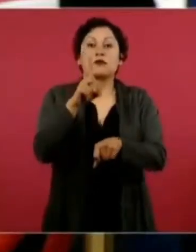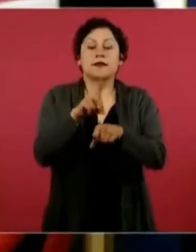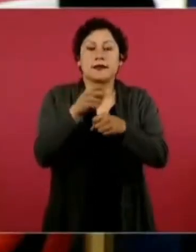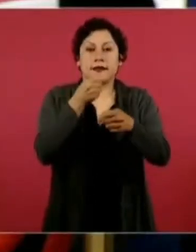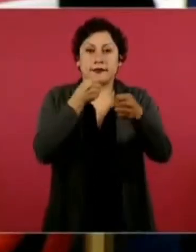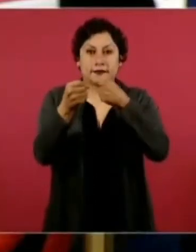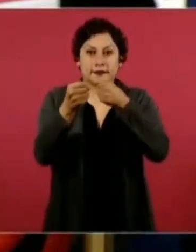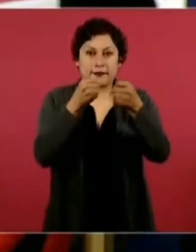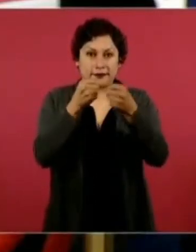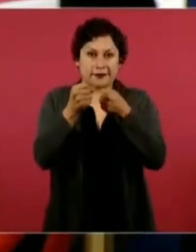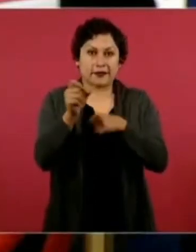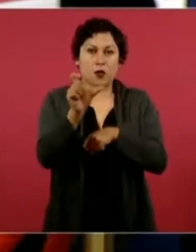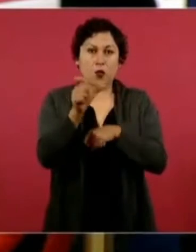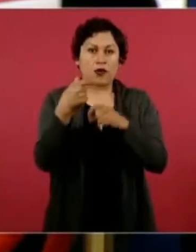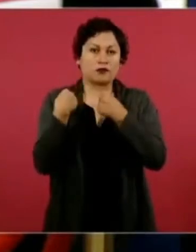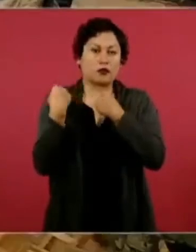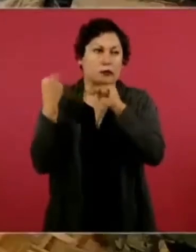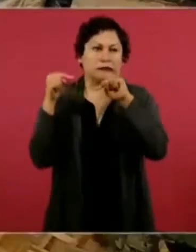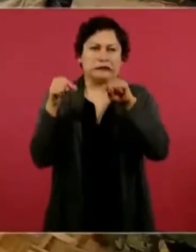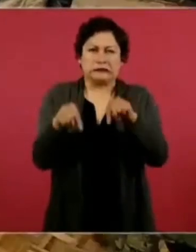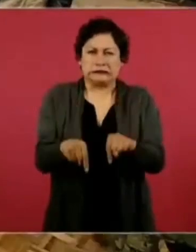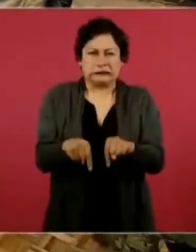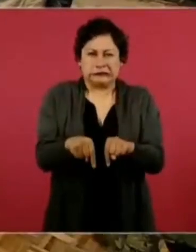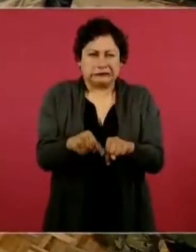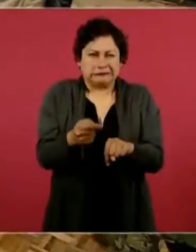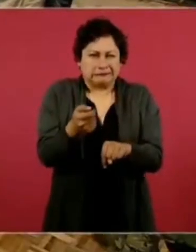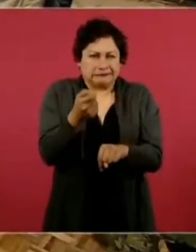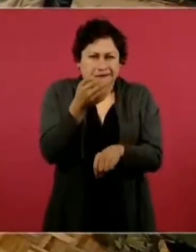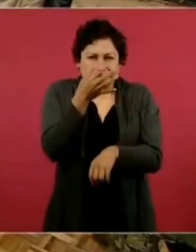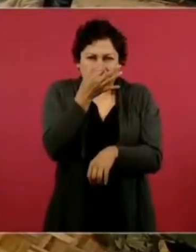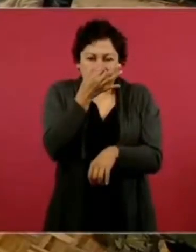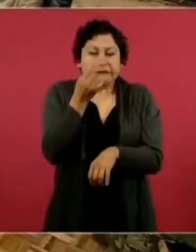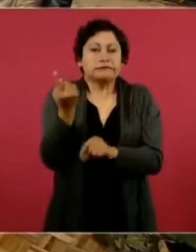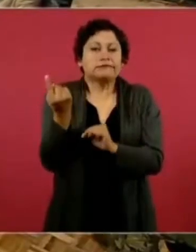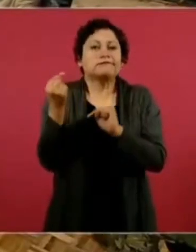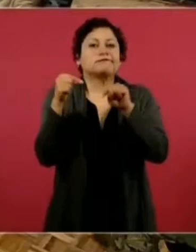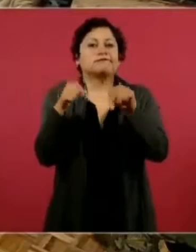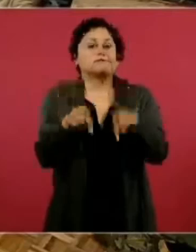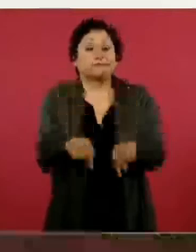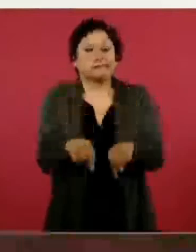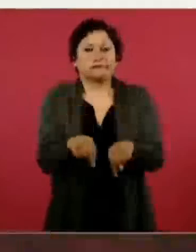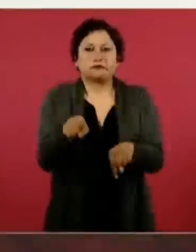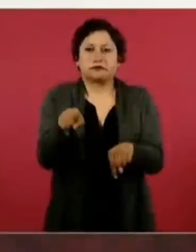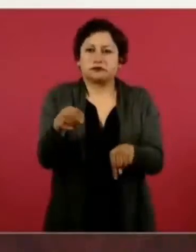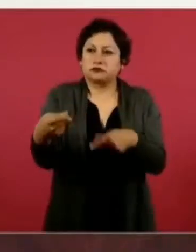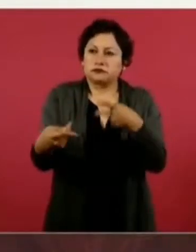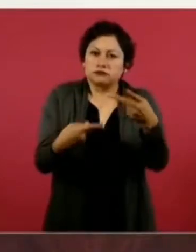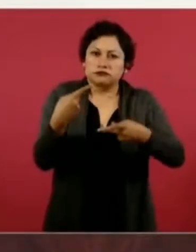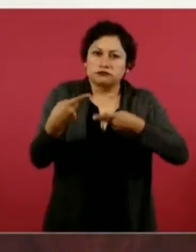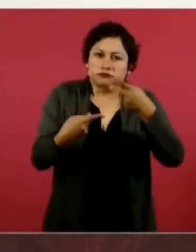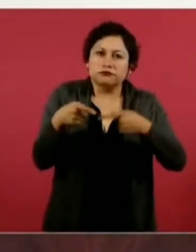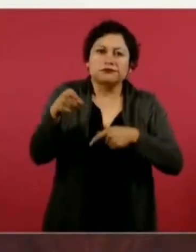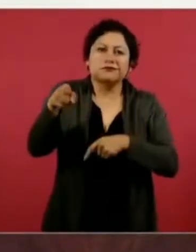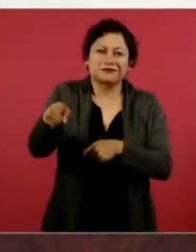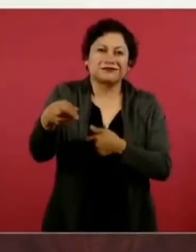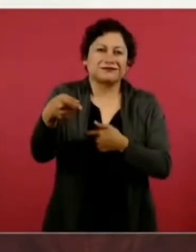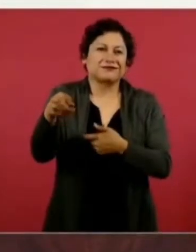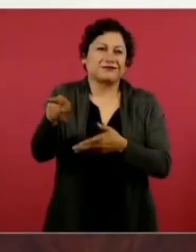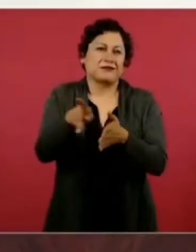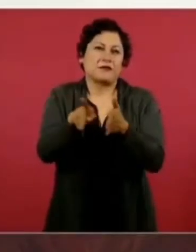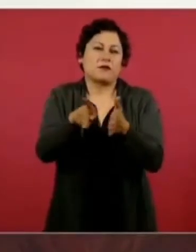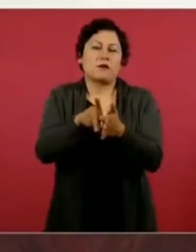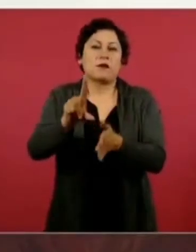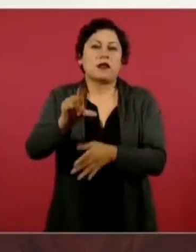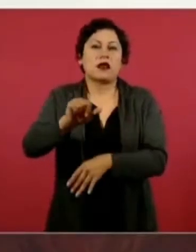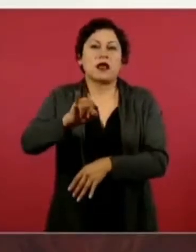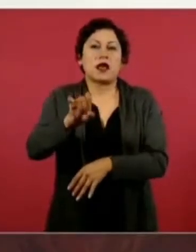gobierno me empieza a cuestionar, una entrevista de la jornada. Estamos hablando del